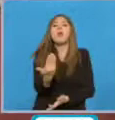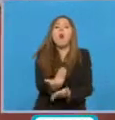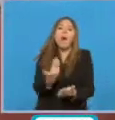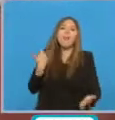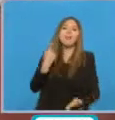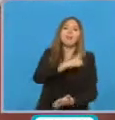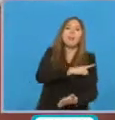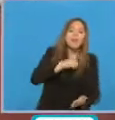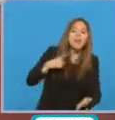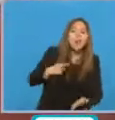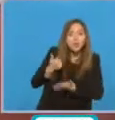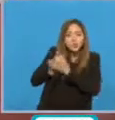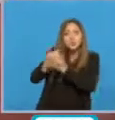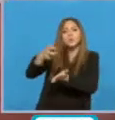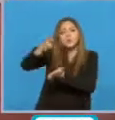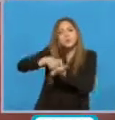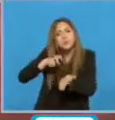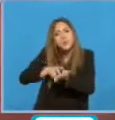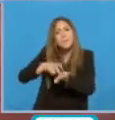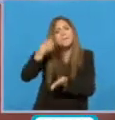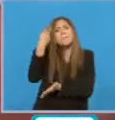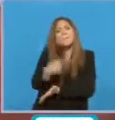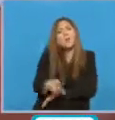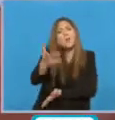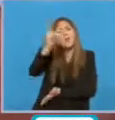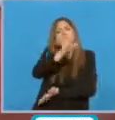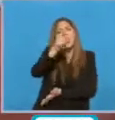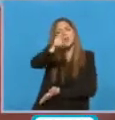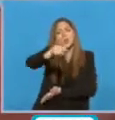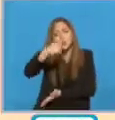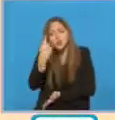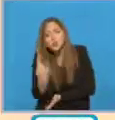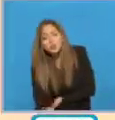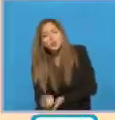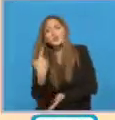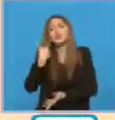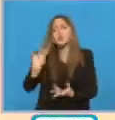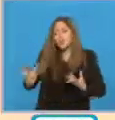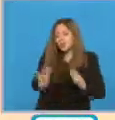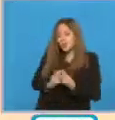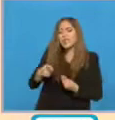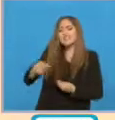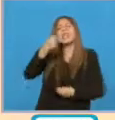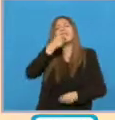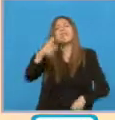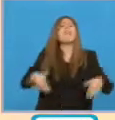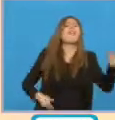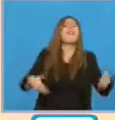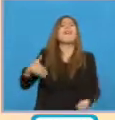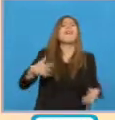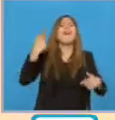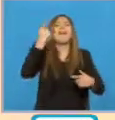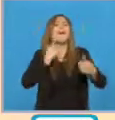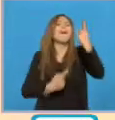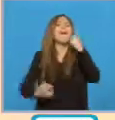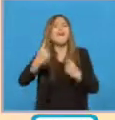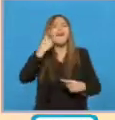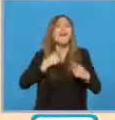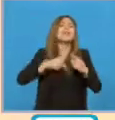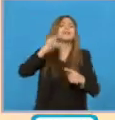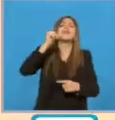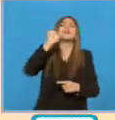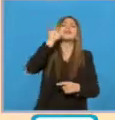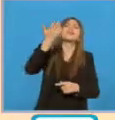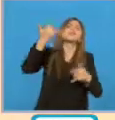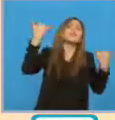corregirlos. ¿Y qué pasa con niños muy pequeños? Que a lo mejor tú te acercas y a lo mejor el niño está muy llorón o está haciendo un berrinche, ¿vale? Y